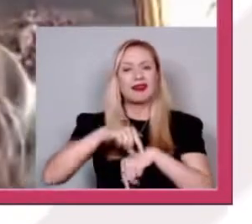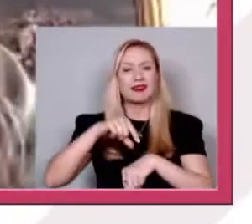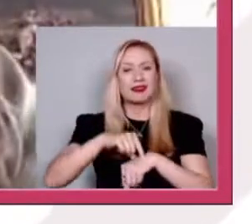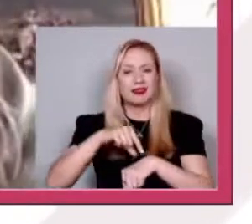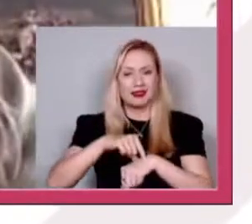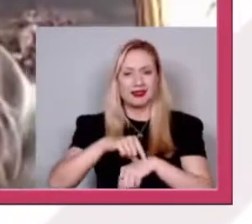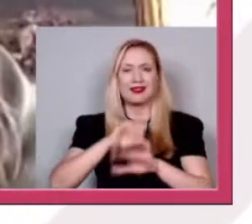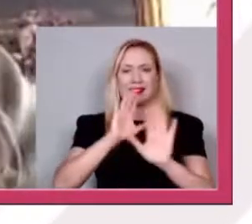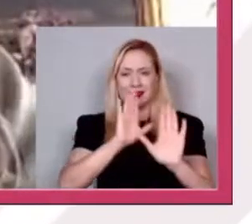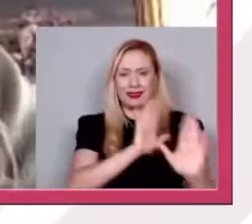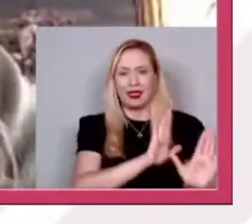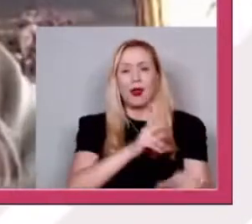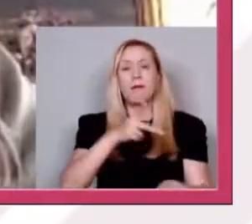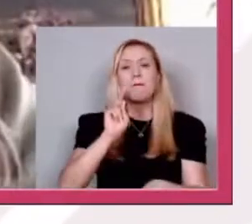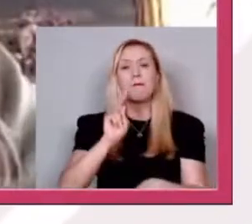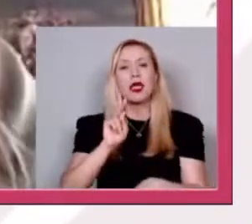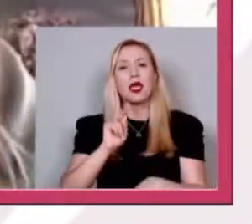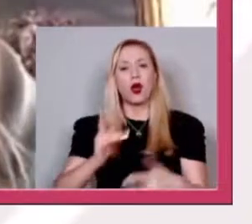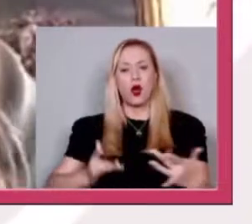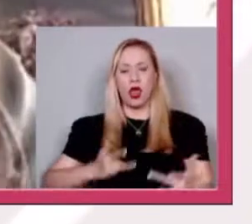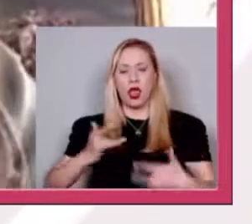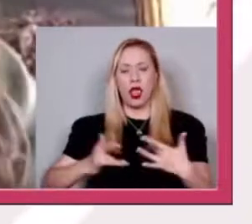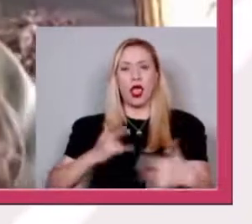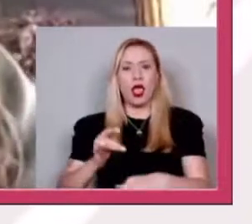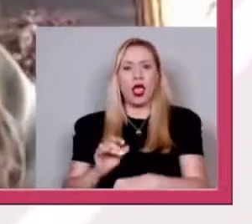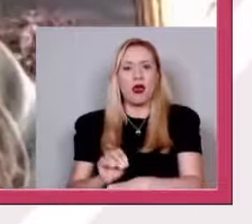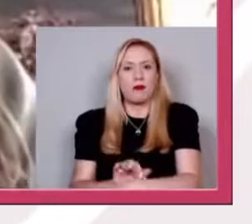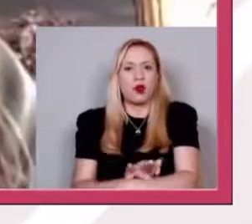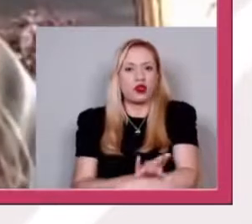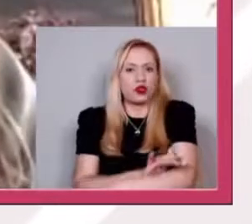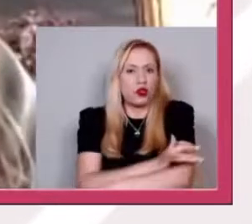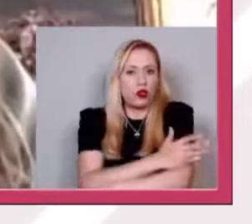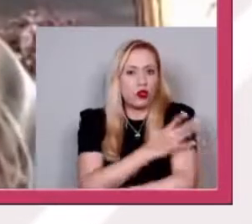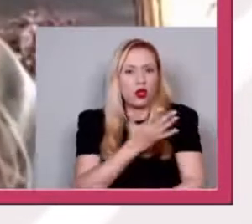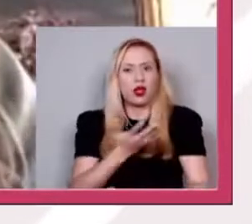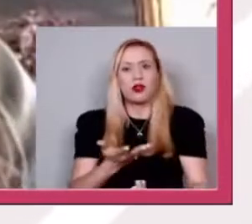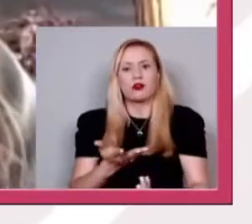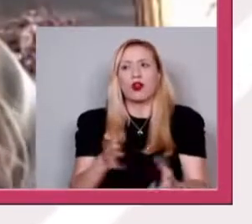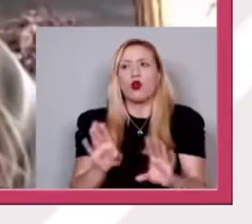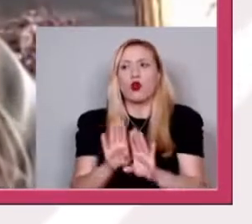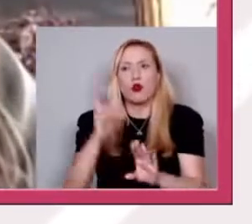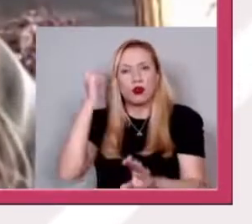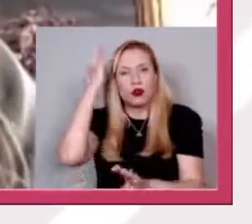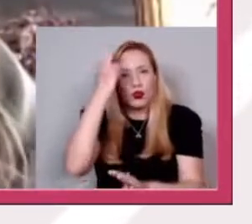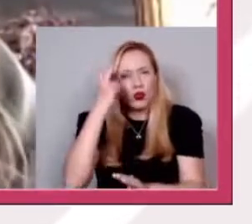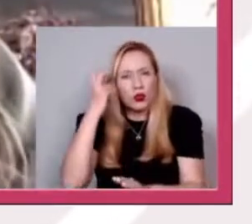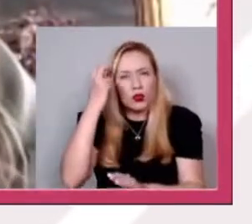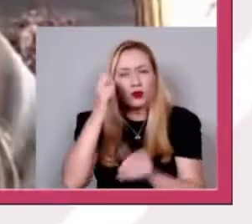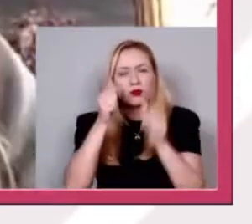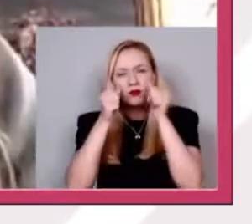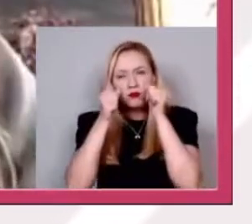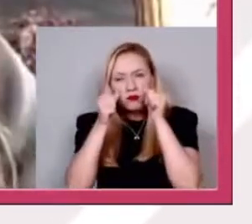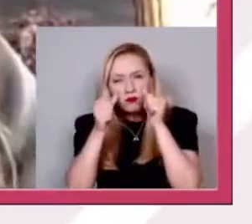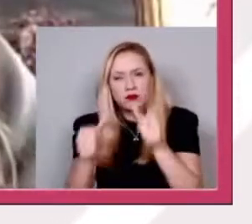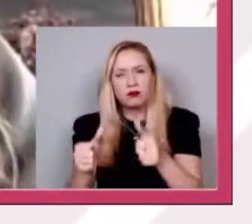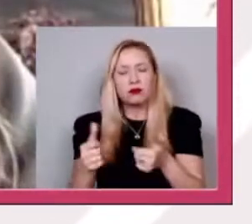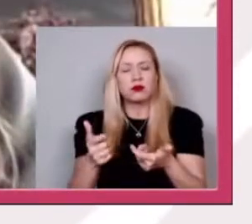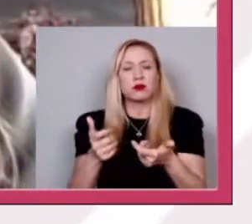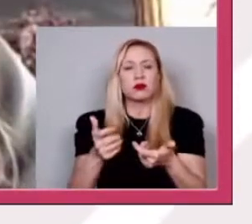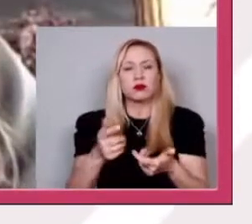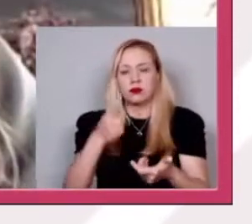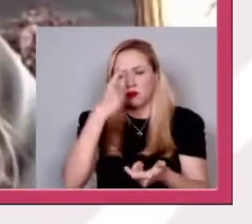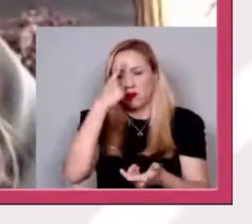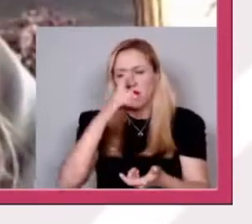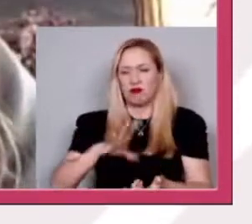emocional, con el trabajo de la resiliencia y que resulta muy importante. Por otro lado, también nos